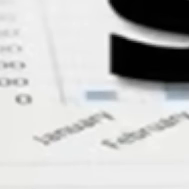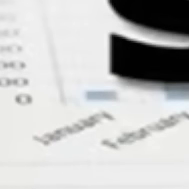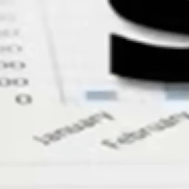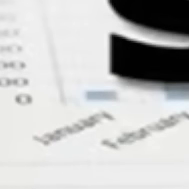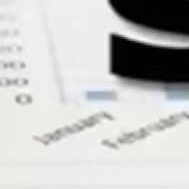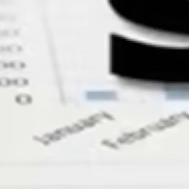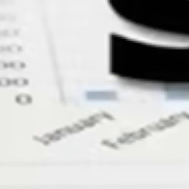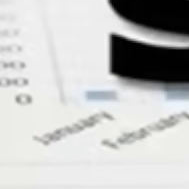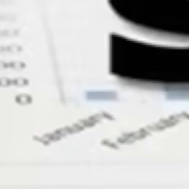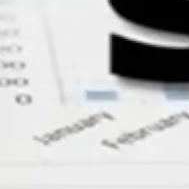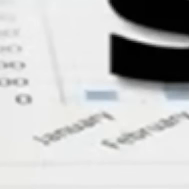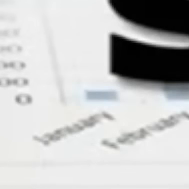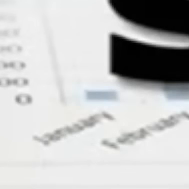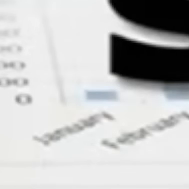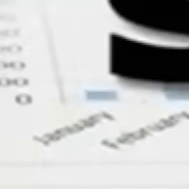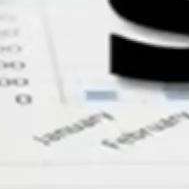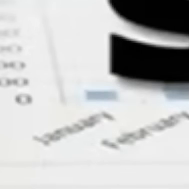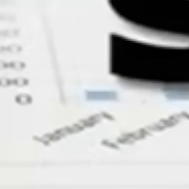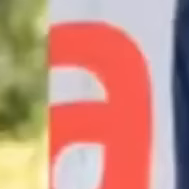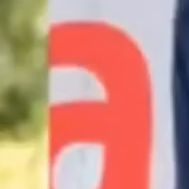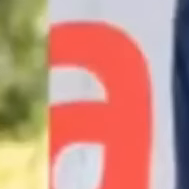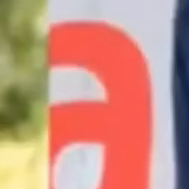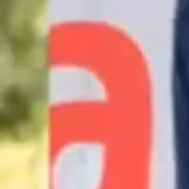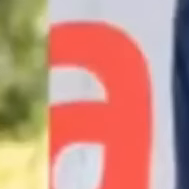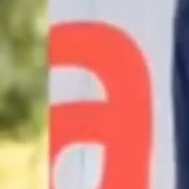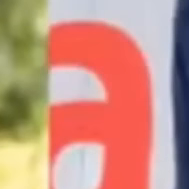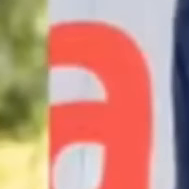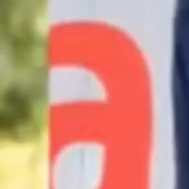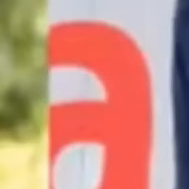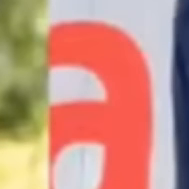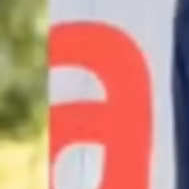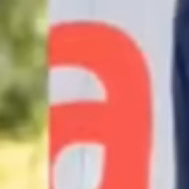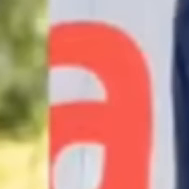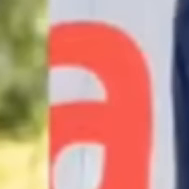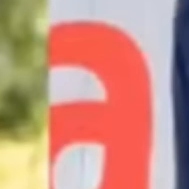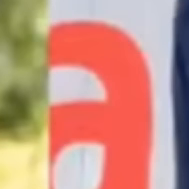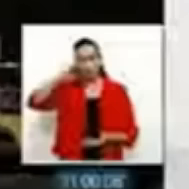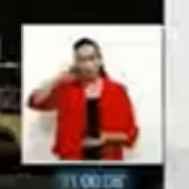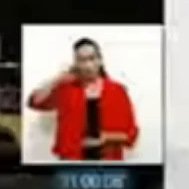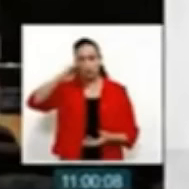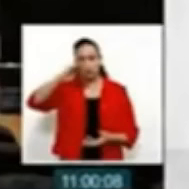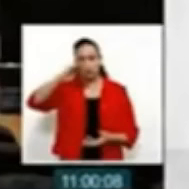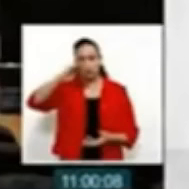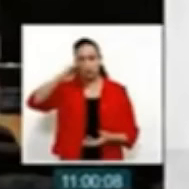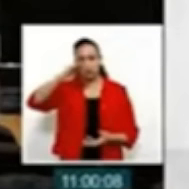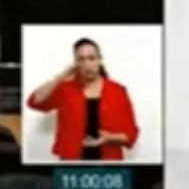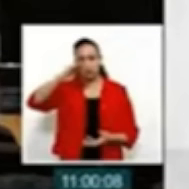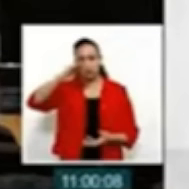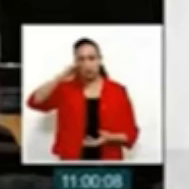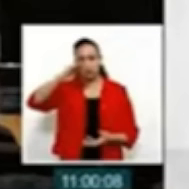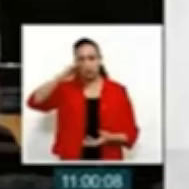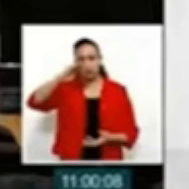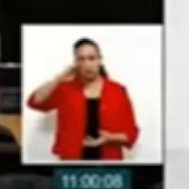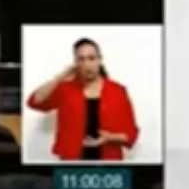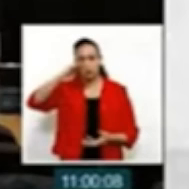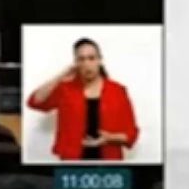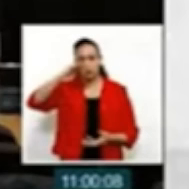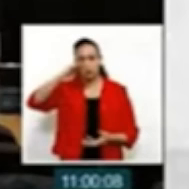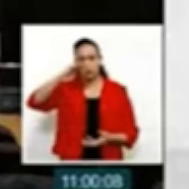que de aquí a enero, más tardar febrero, ¿no? Estaríamos viendo la requisición del pago y la